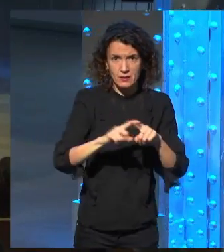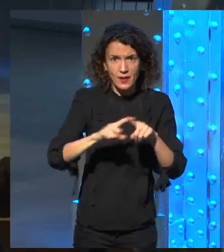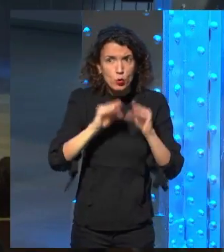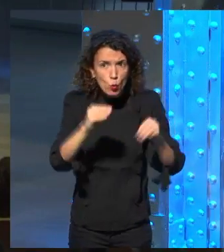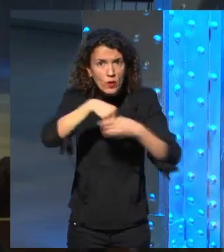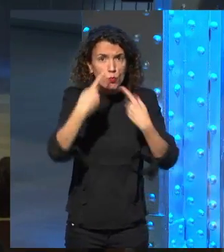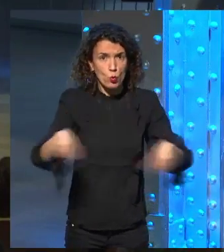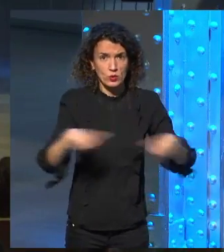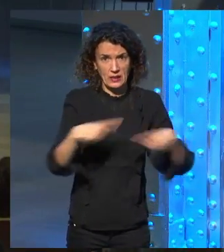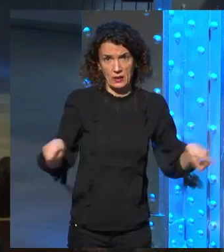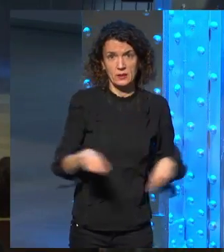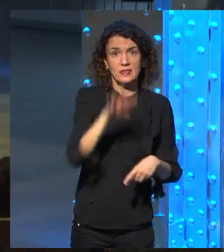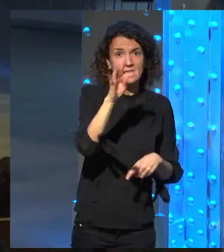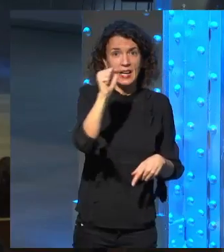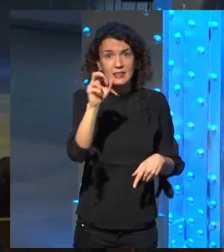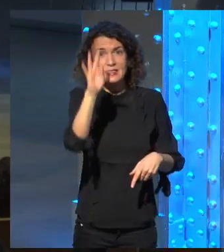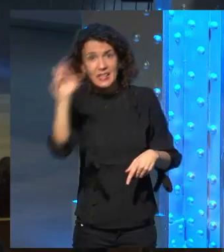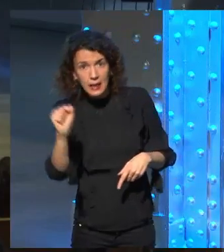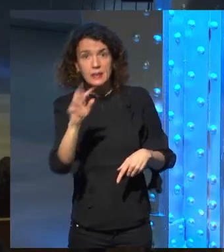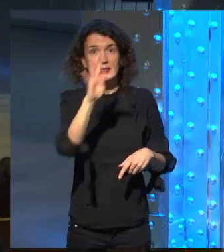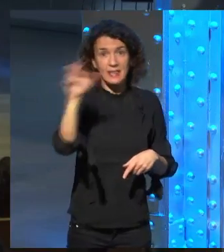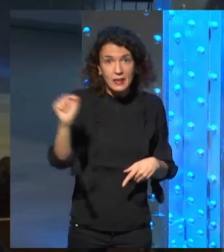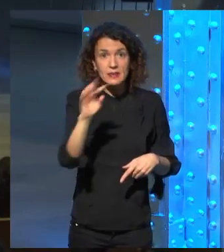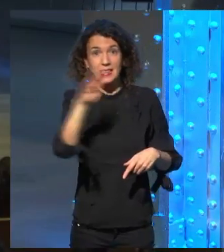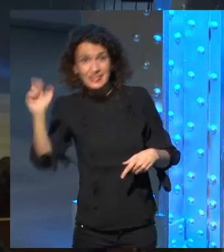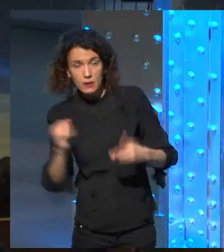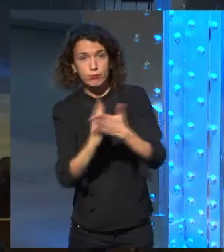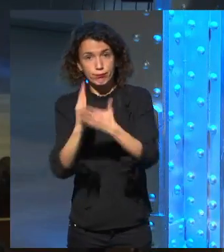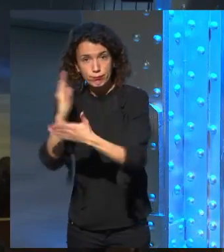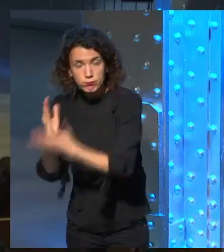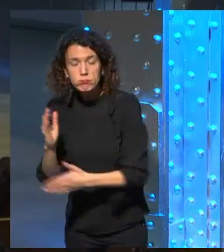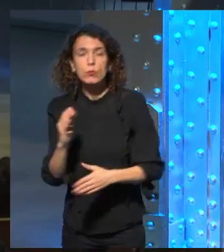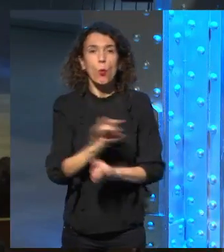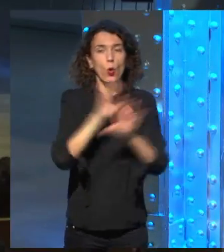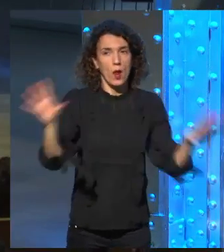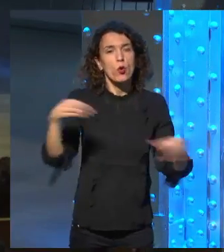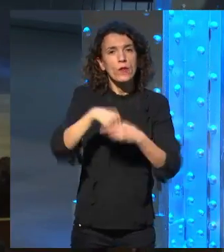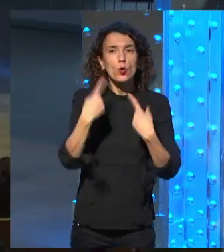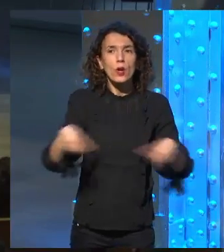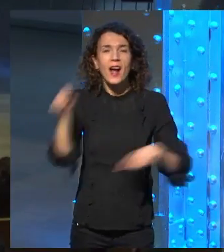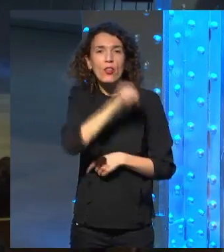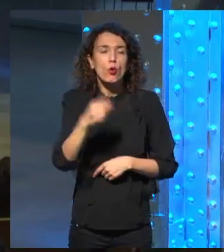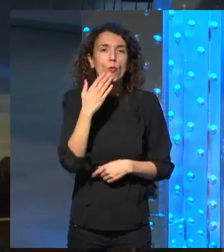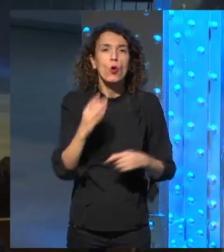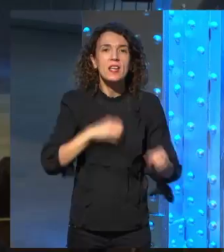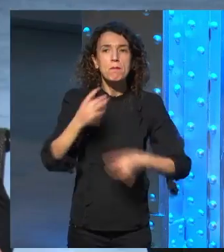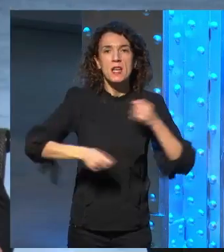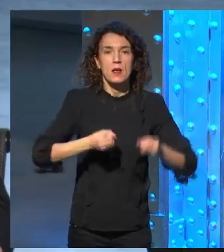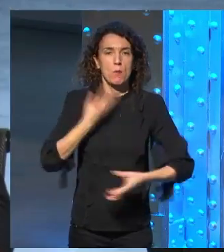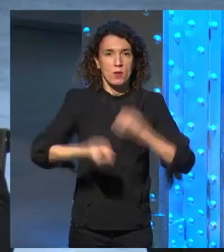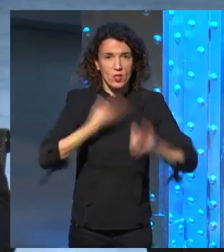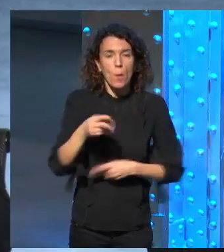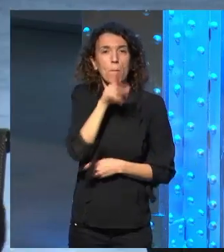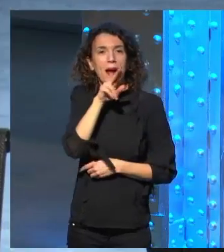tatam, tatatatam, tatam, tatam. Esto es claramente es una canción, una improvisación, una canción sin